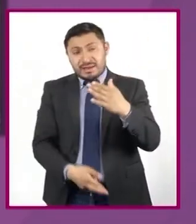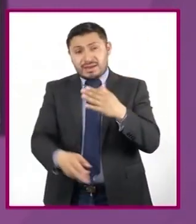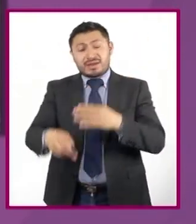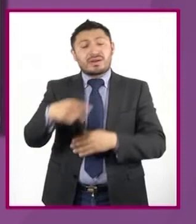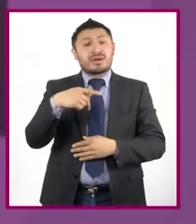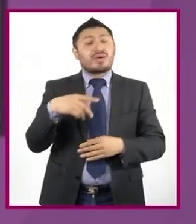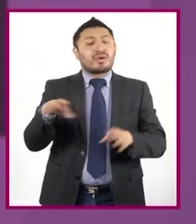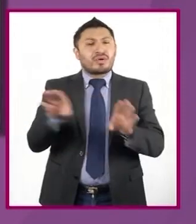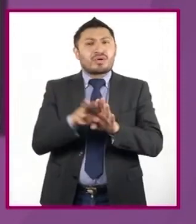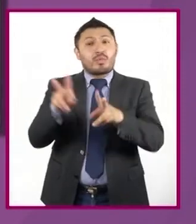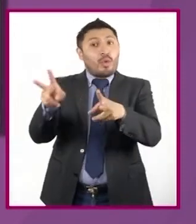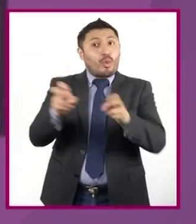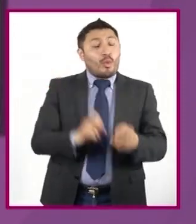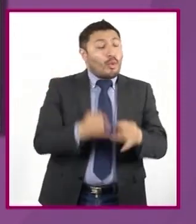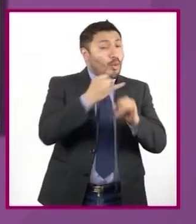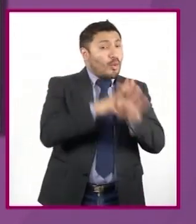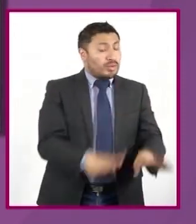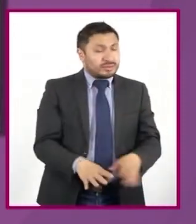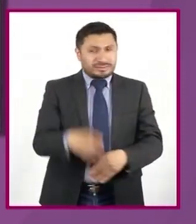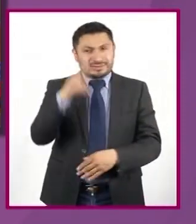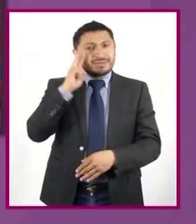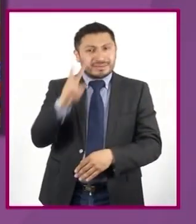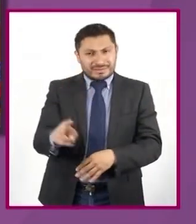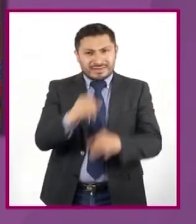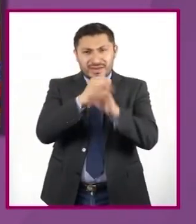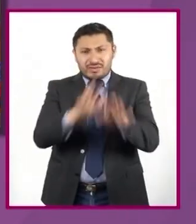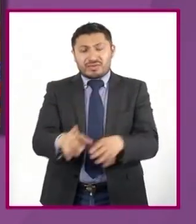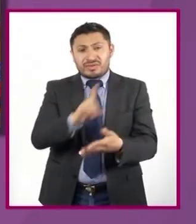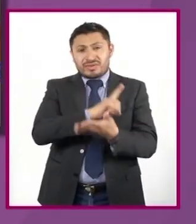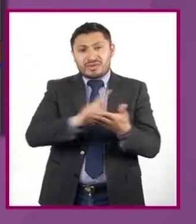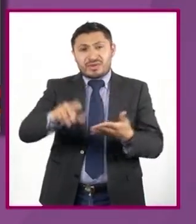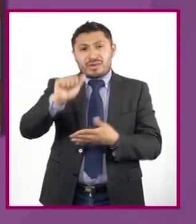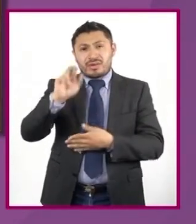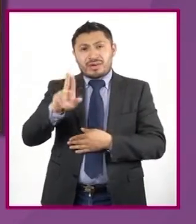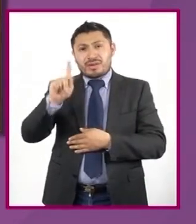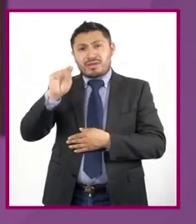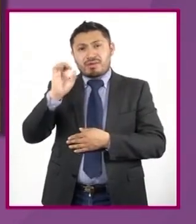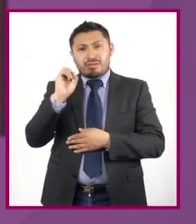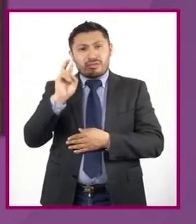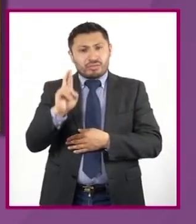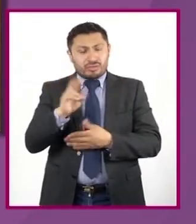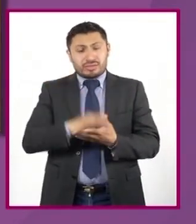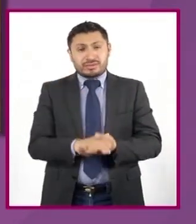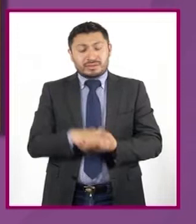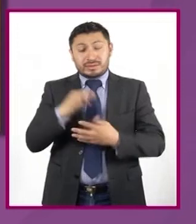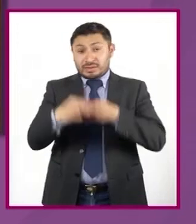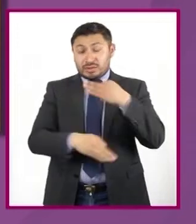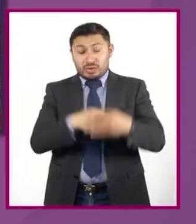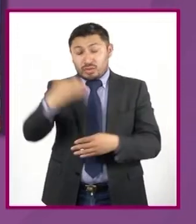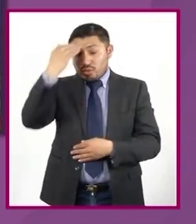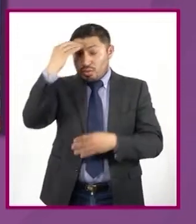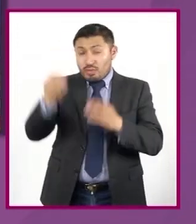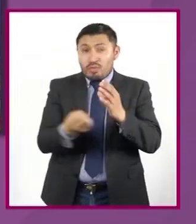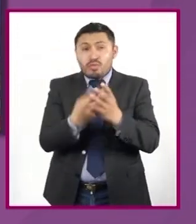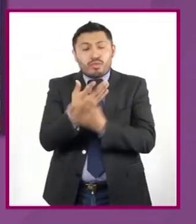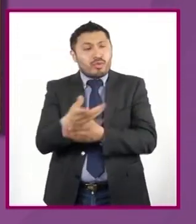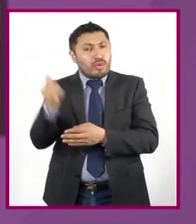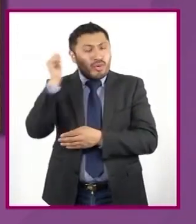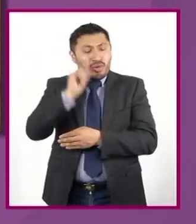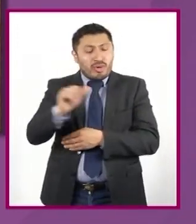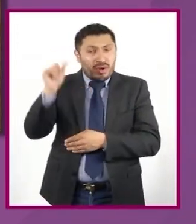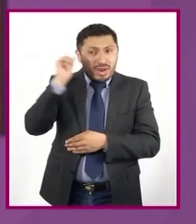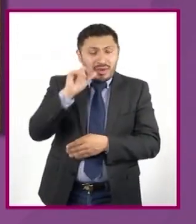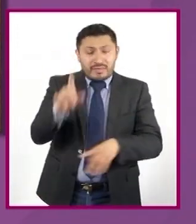delito. Veamos la información de los derechos de autor. Todo conocimiento nuevo siempre se basa